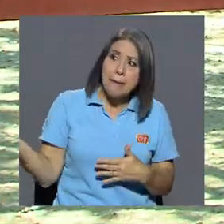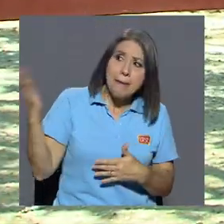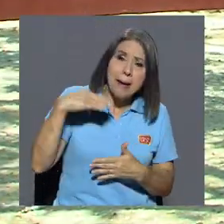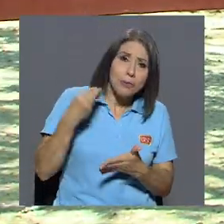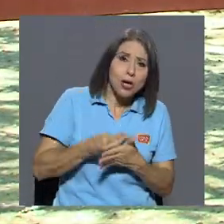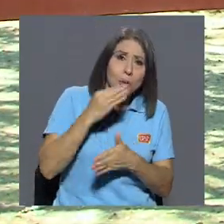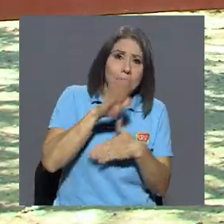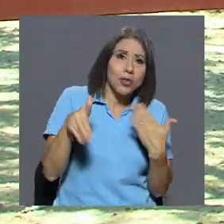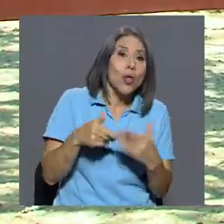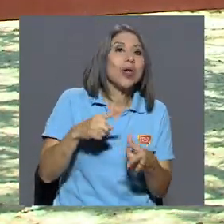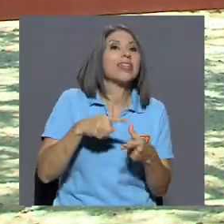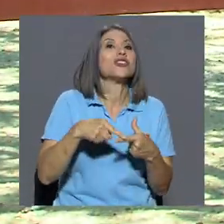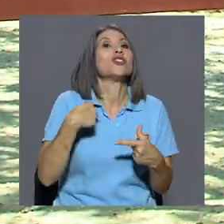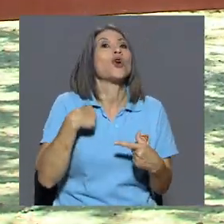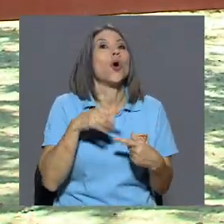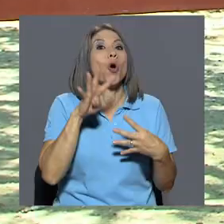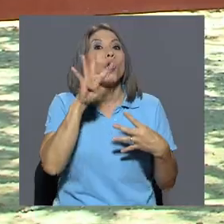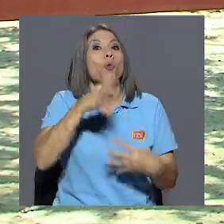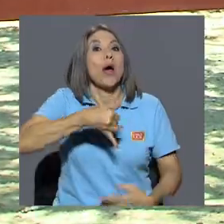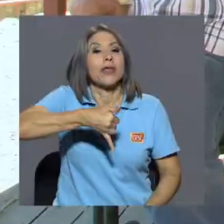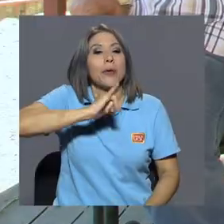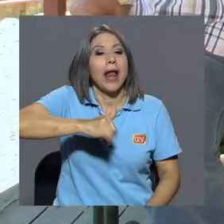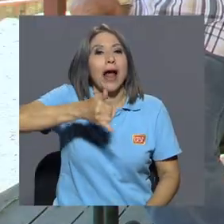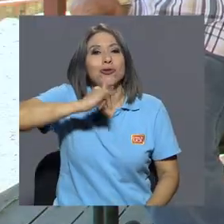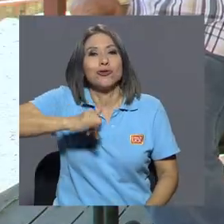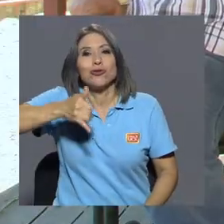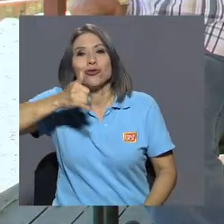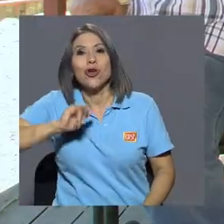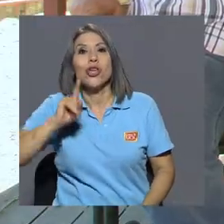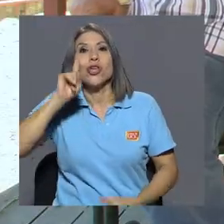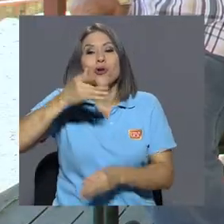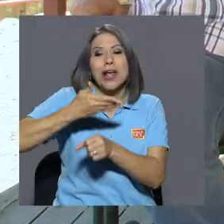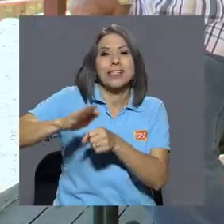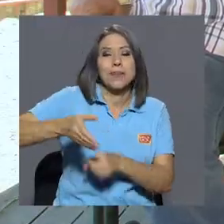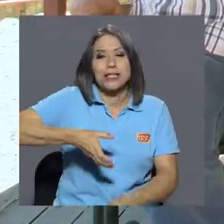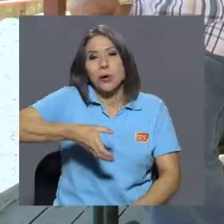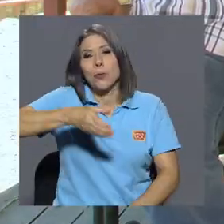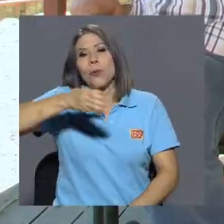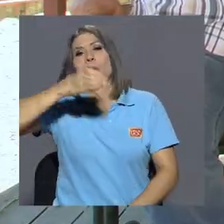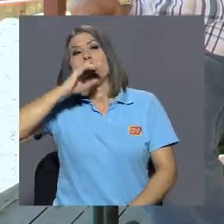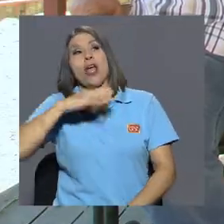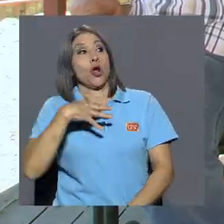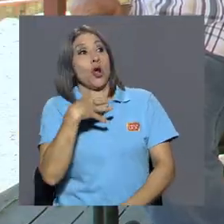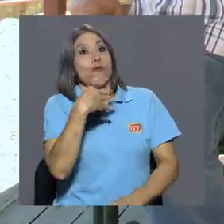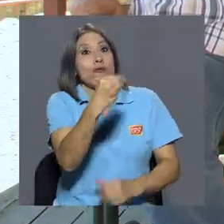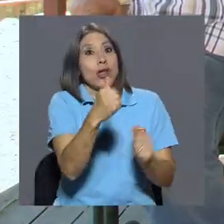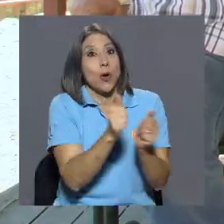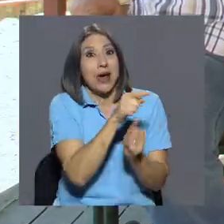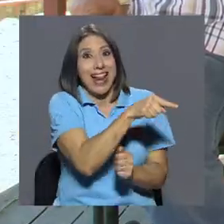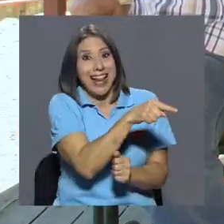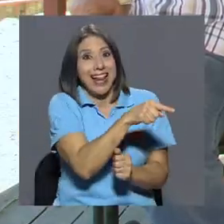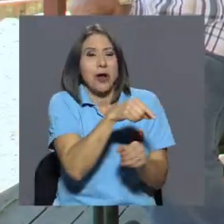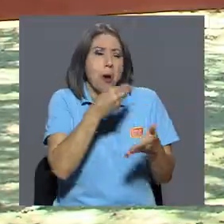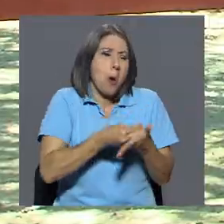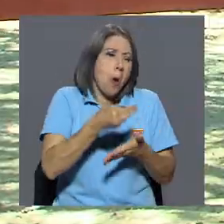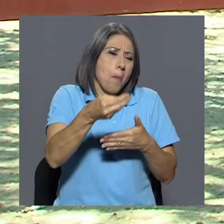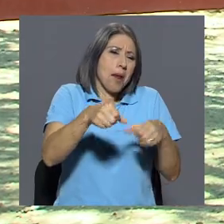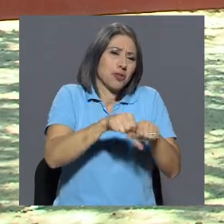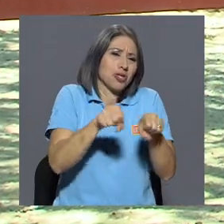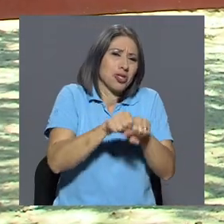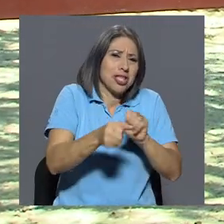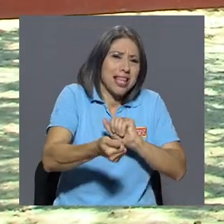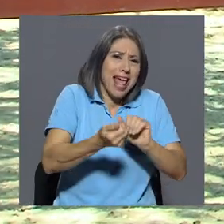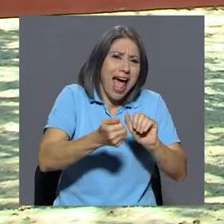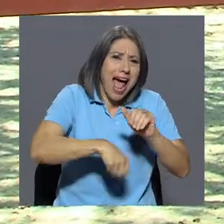metí como 4 tragos y una cerveza y me fui. Con el hombre compramos tacos, media, era el día siguiente, ¿eh?